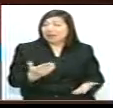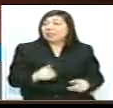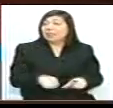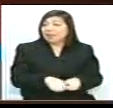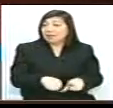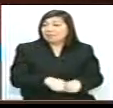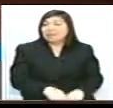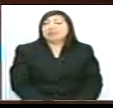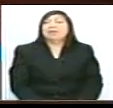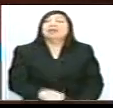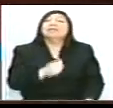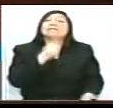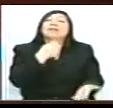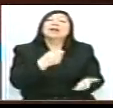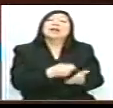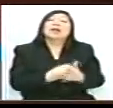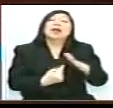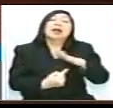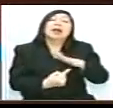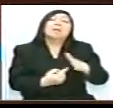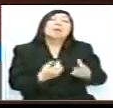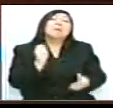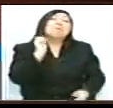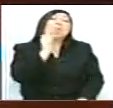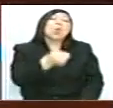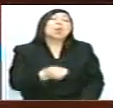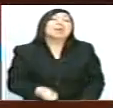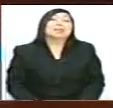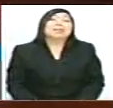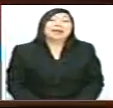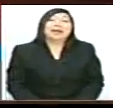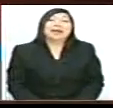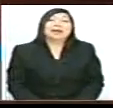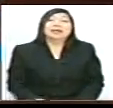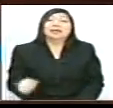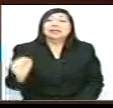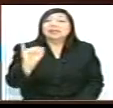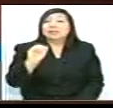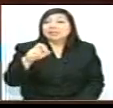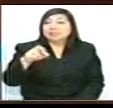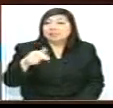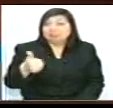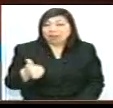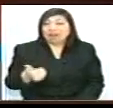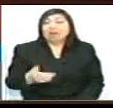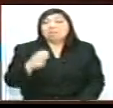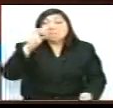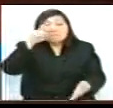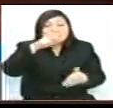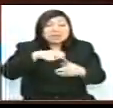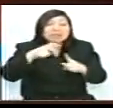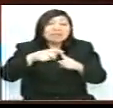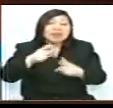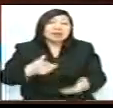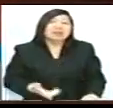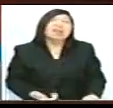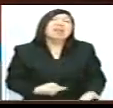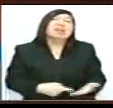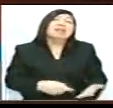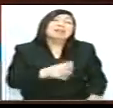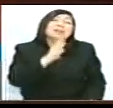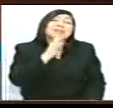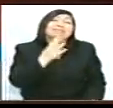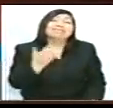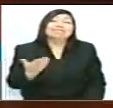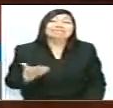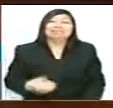también deudas ambientales por multas, la minera Sipán, la minera Corona? ¿De qué estamos hablando,